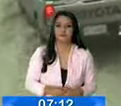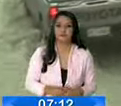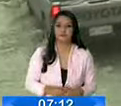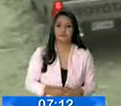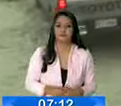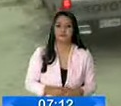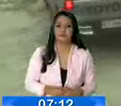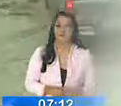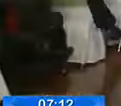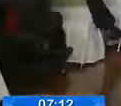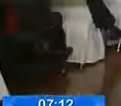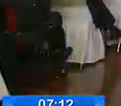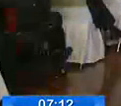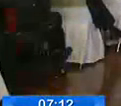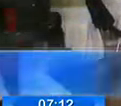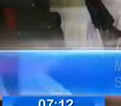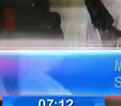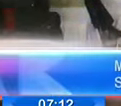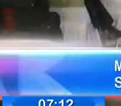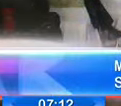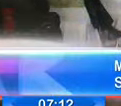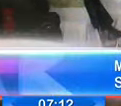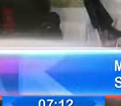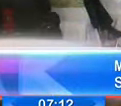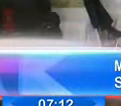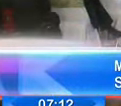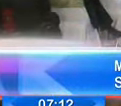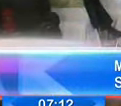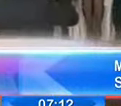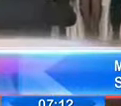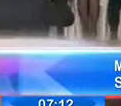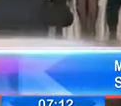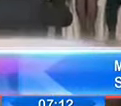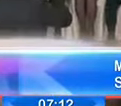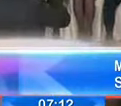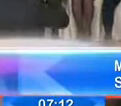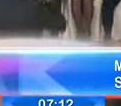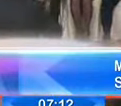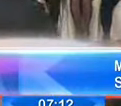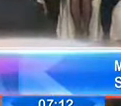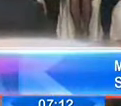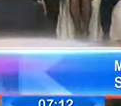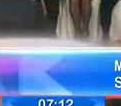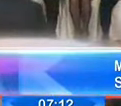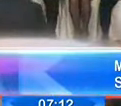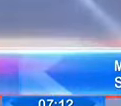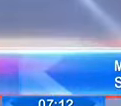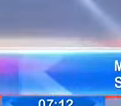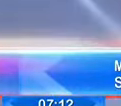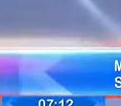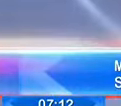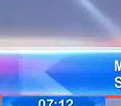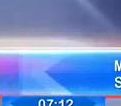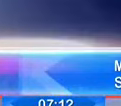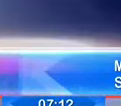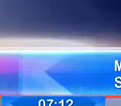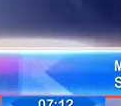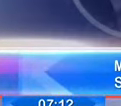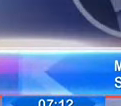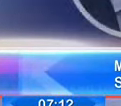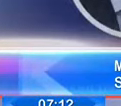Rojas. Esta fue una pausa. Vamos a retornar para contarles que el presidente Lenín Moreno formalizó 6 cambios en su gabinete